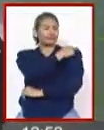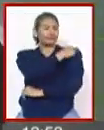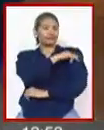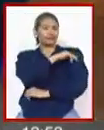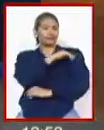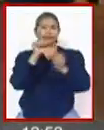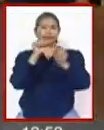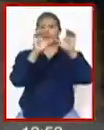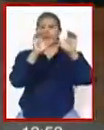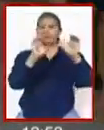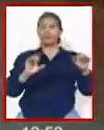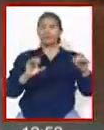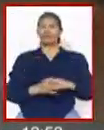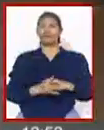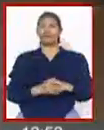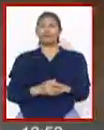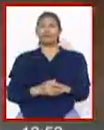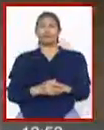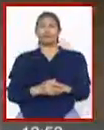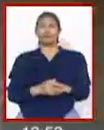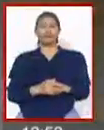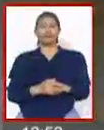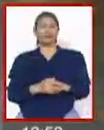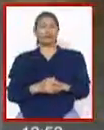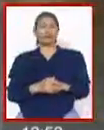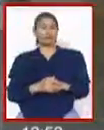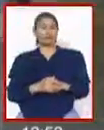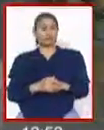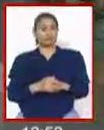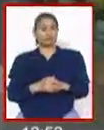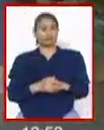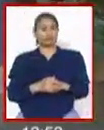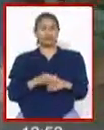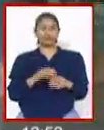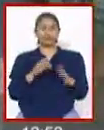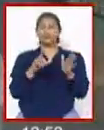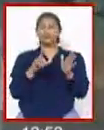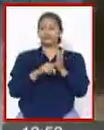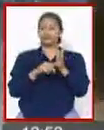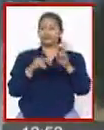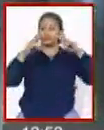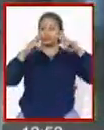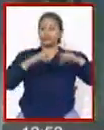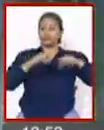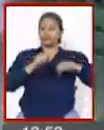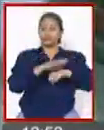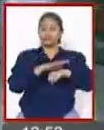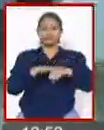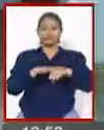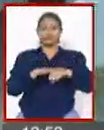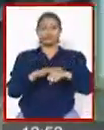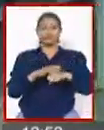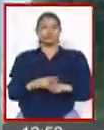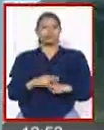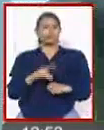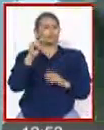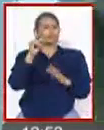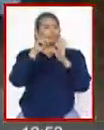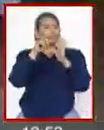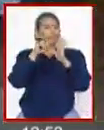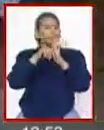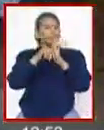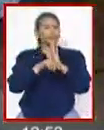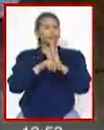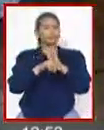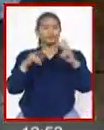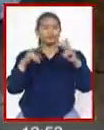¿no? Llegó hemodinámicamente estable el paciente, pudimos revisarlo, constatar que la herida no era muy profunda, se le